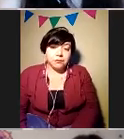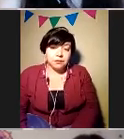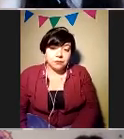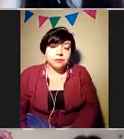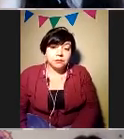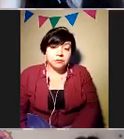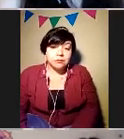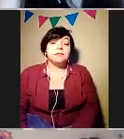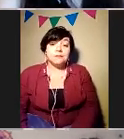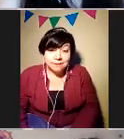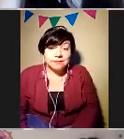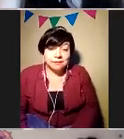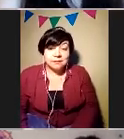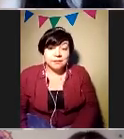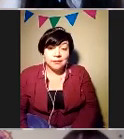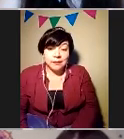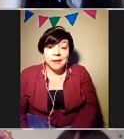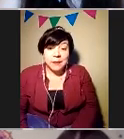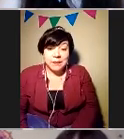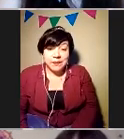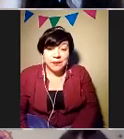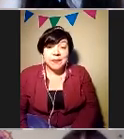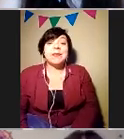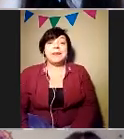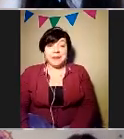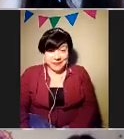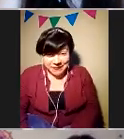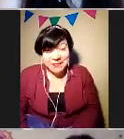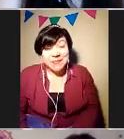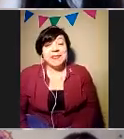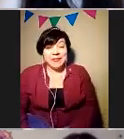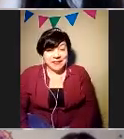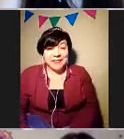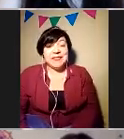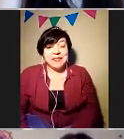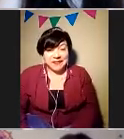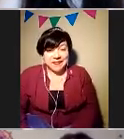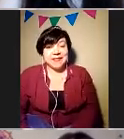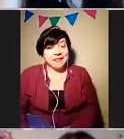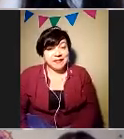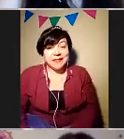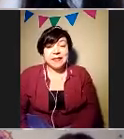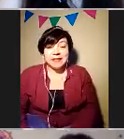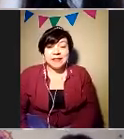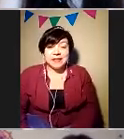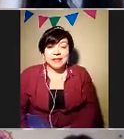se hace por moda, pero es como, oh, está de moda reutilizar, yo igual quiero, pero nadie lo hace por la conciencia de que está bien